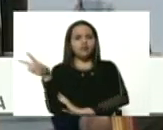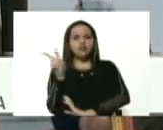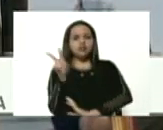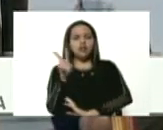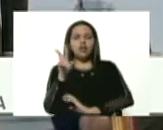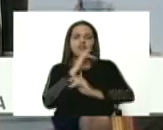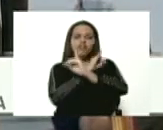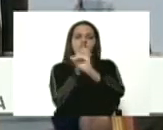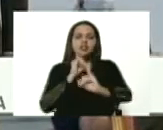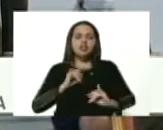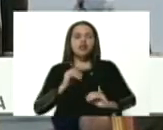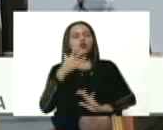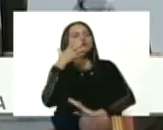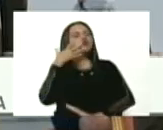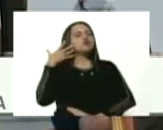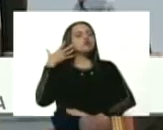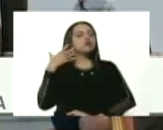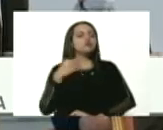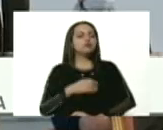feliz y orgulloso